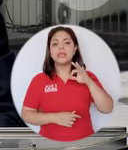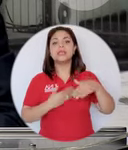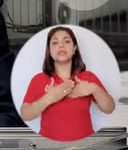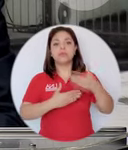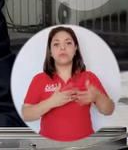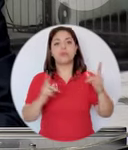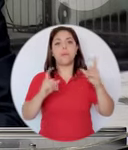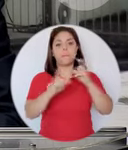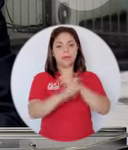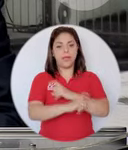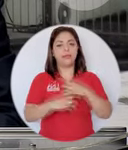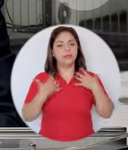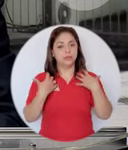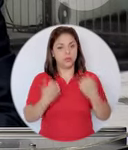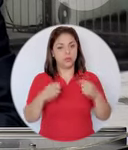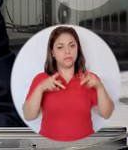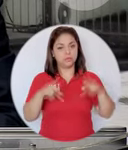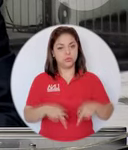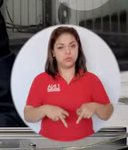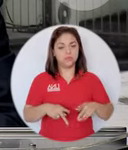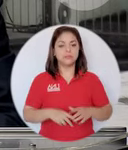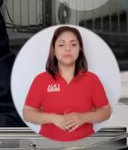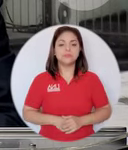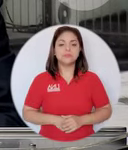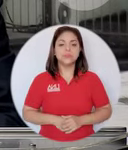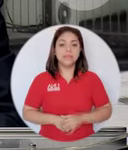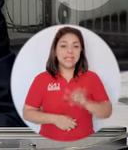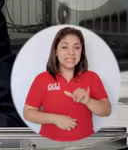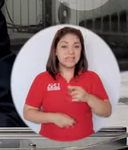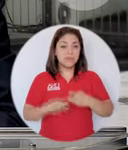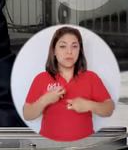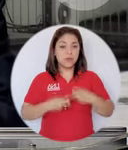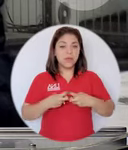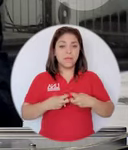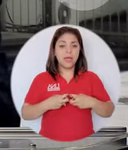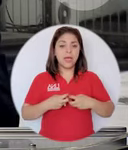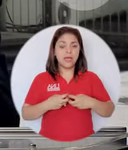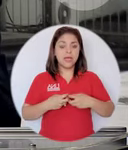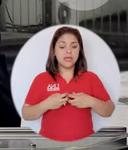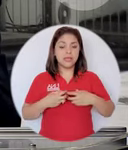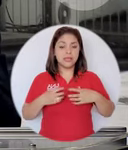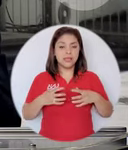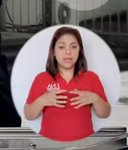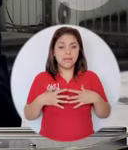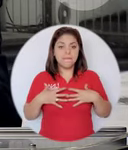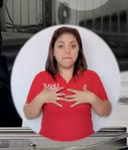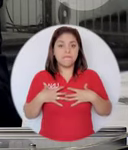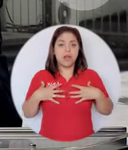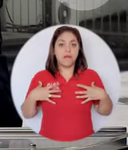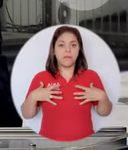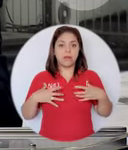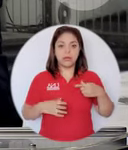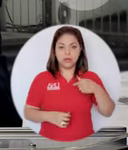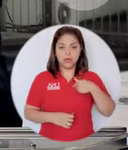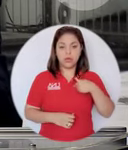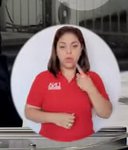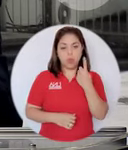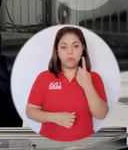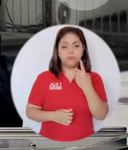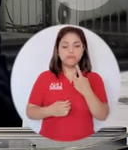proceso inflamatorio justamente fue uno de los principales responsables que durante las